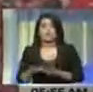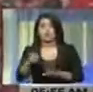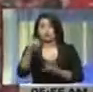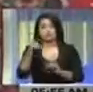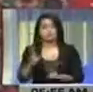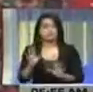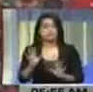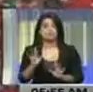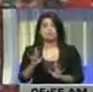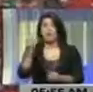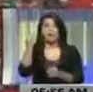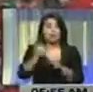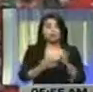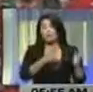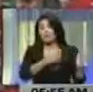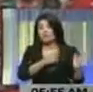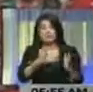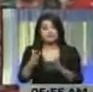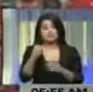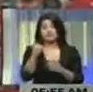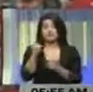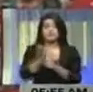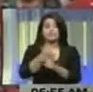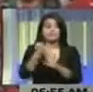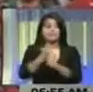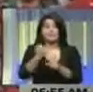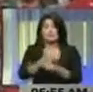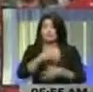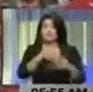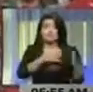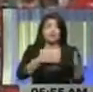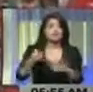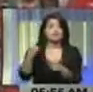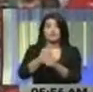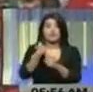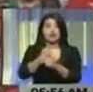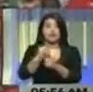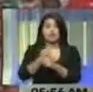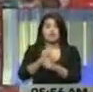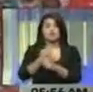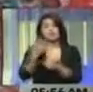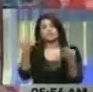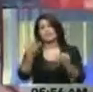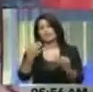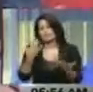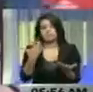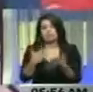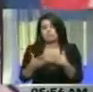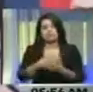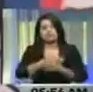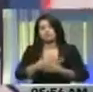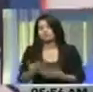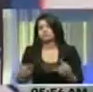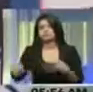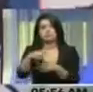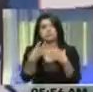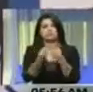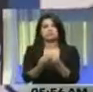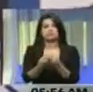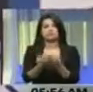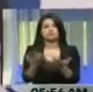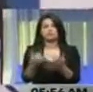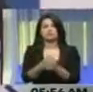ese último tramo de mi camino, pues en verdad no me importa, no me importa.